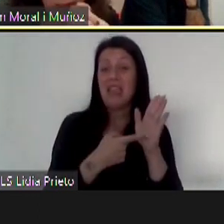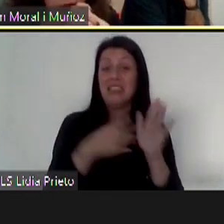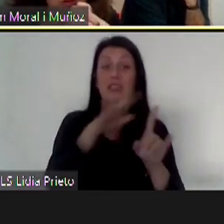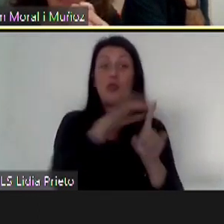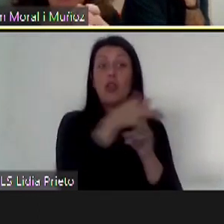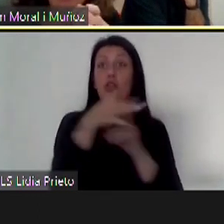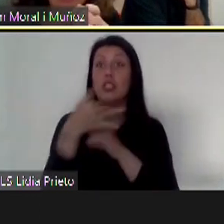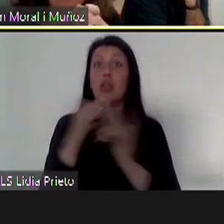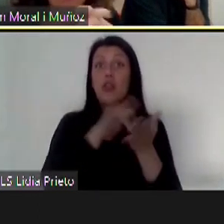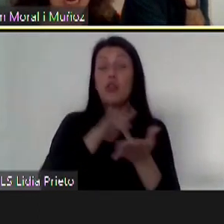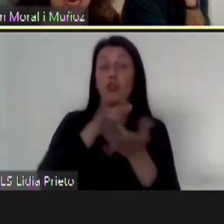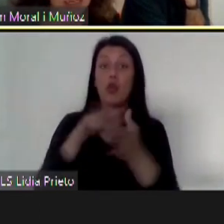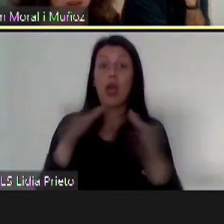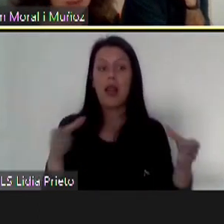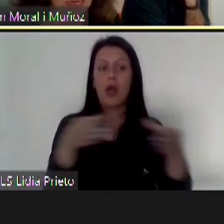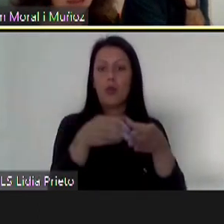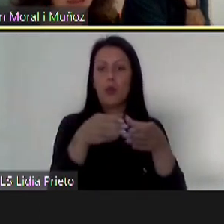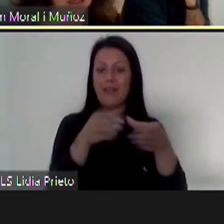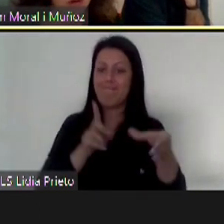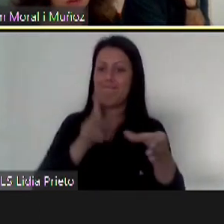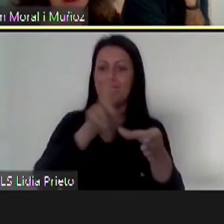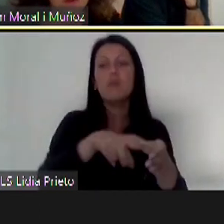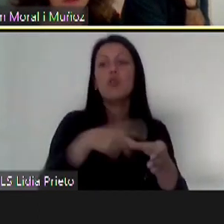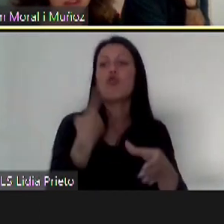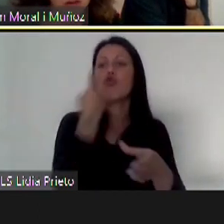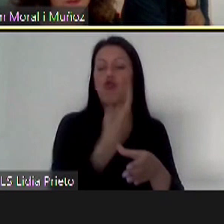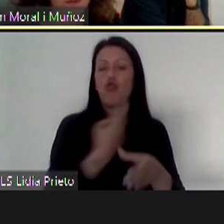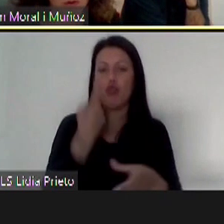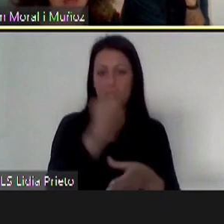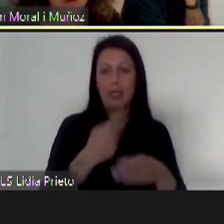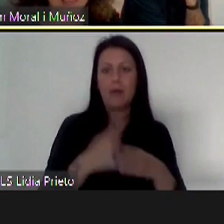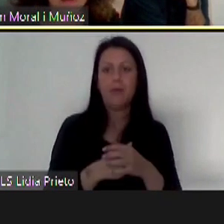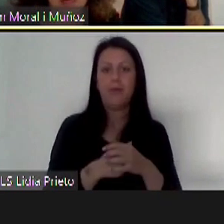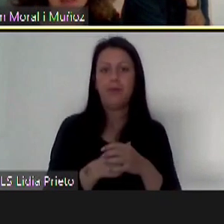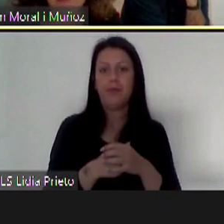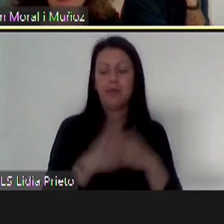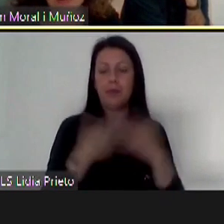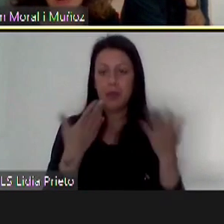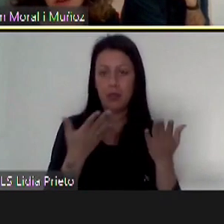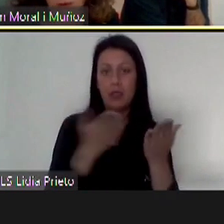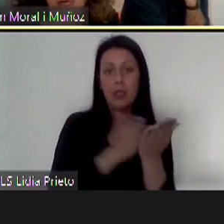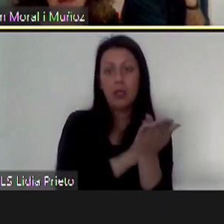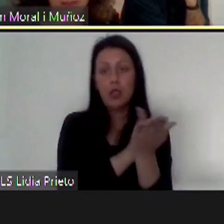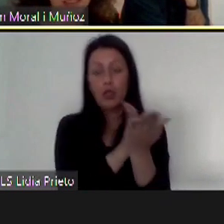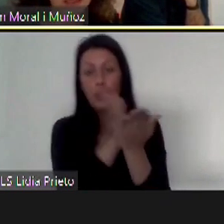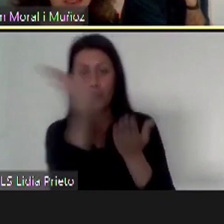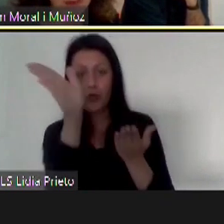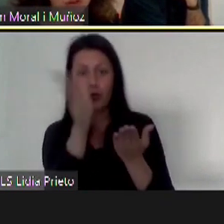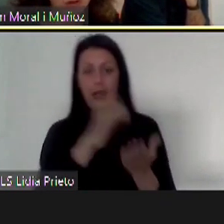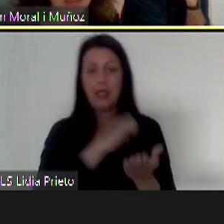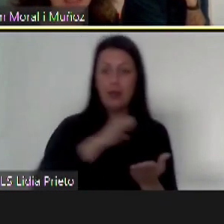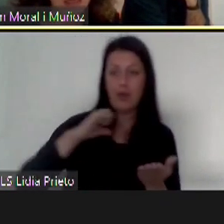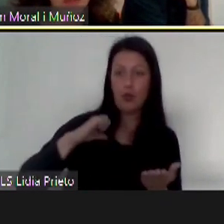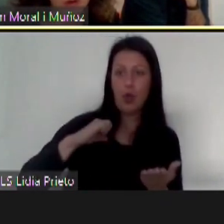comunidad, ¿no? La OMS define la salud mental con una doble dimensión, una dimensión individual, evidentemente, de